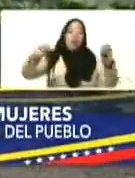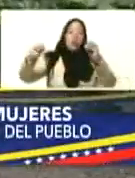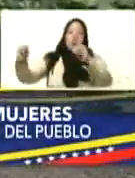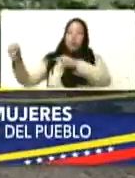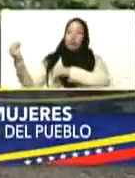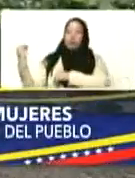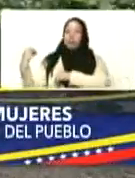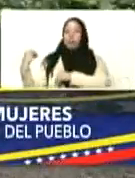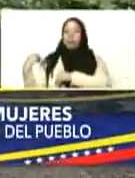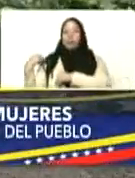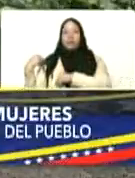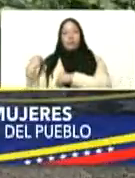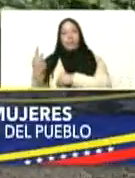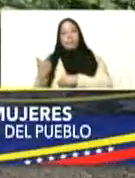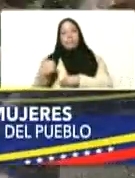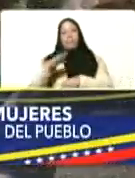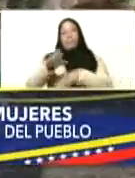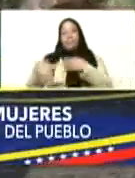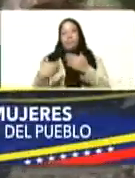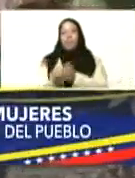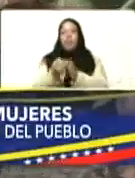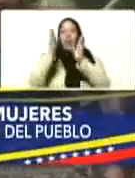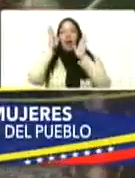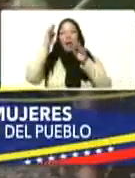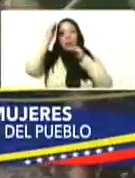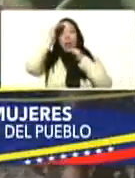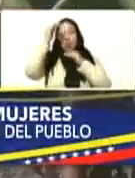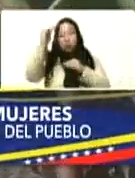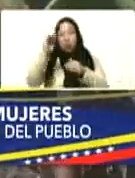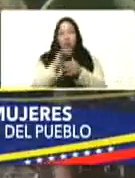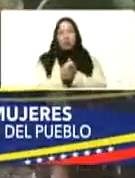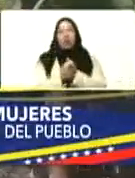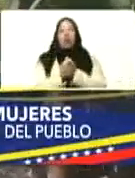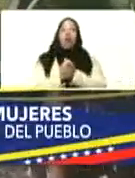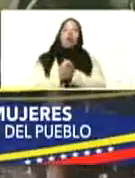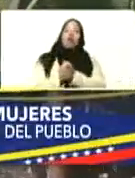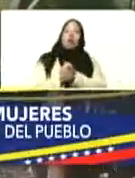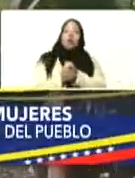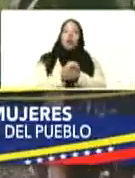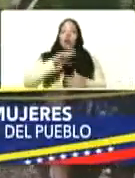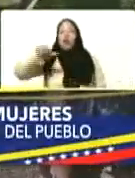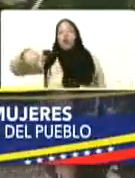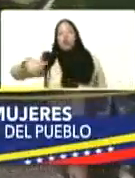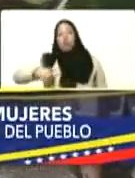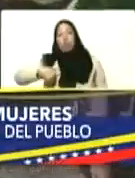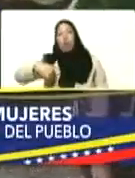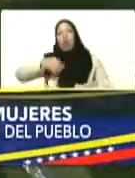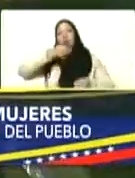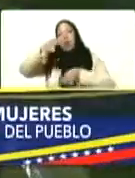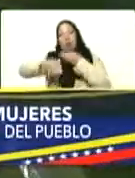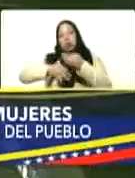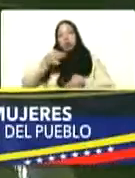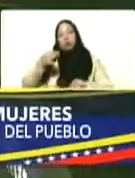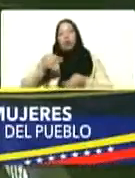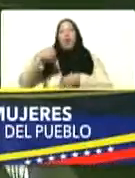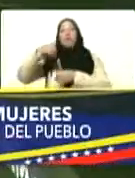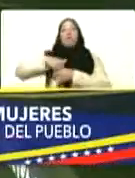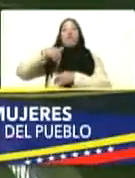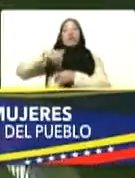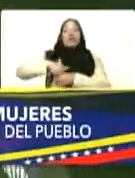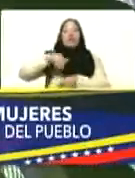reciba y le pedimos que nos atienda, porque tenemos muchas cosas que hablar con usted en pro de las elecciones